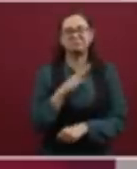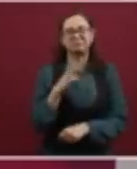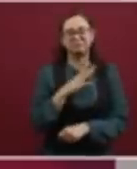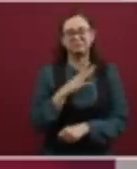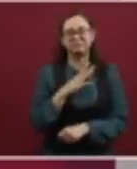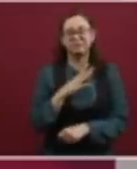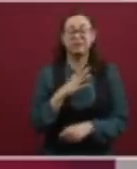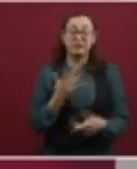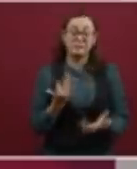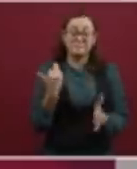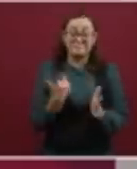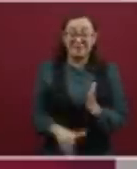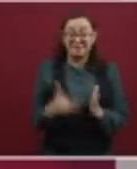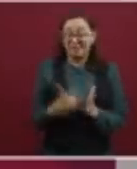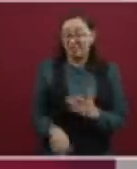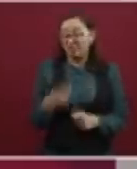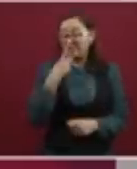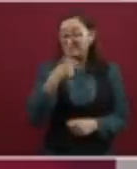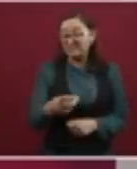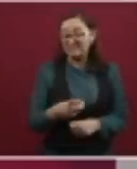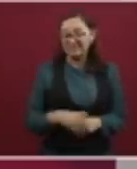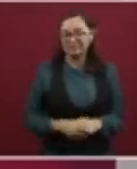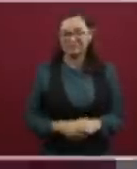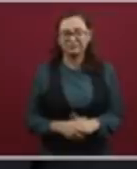en su momento por una cuestión